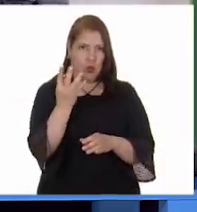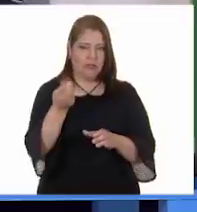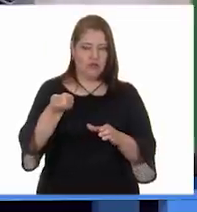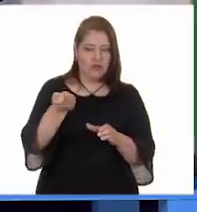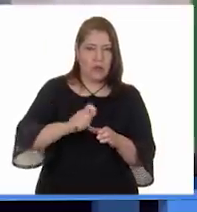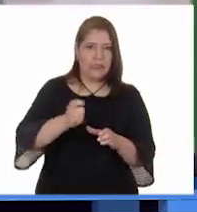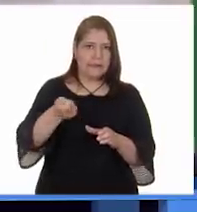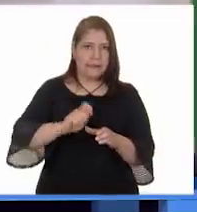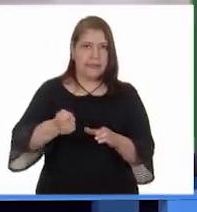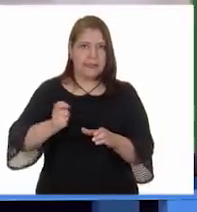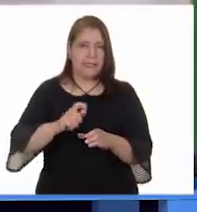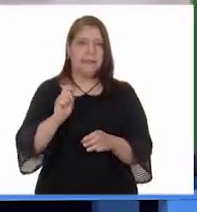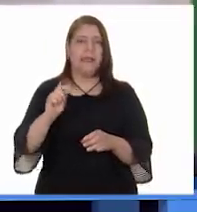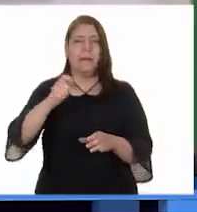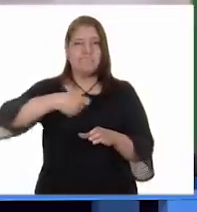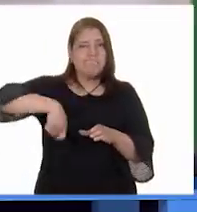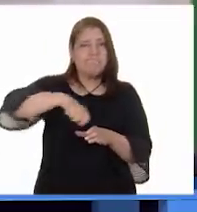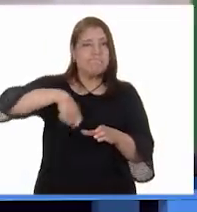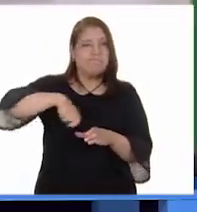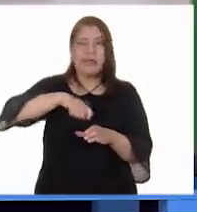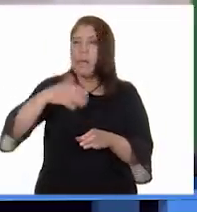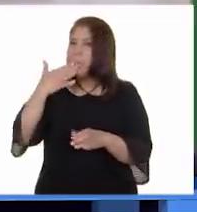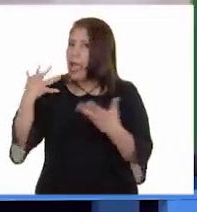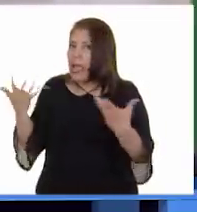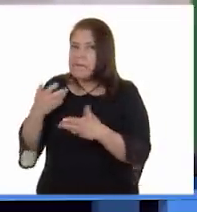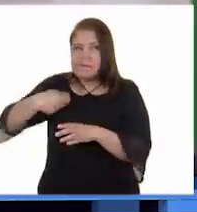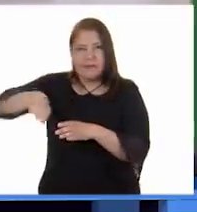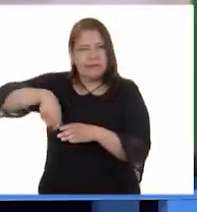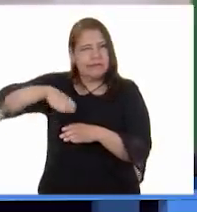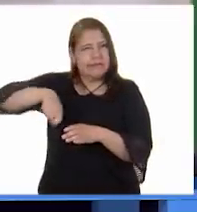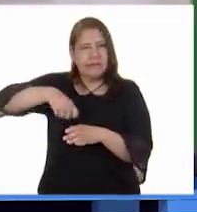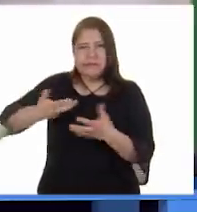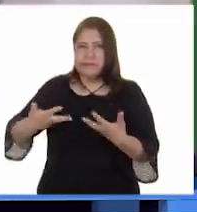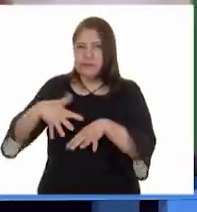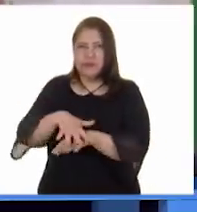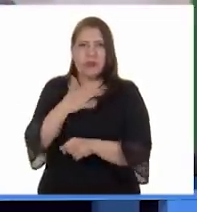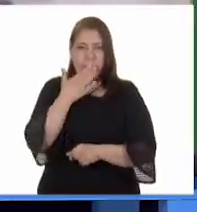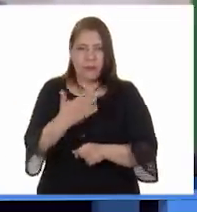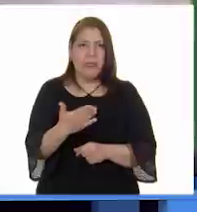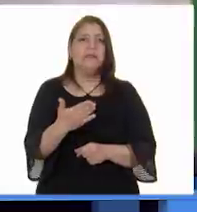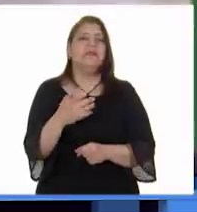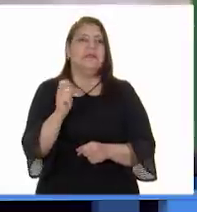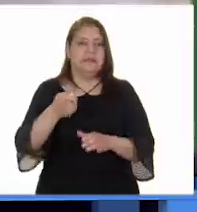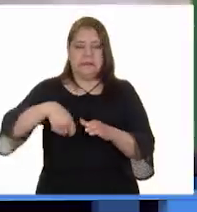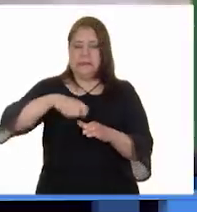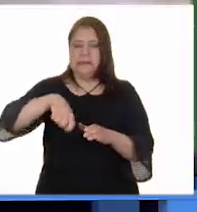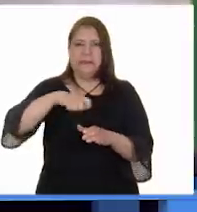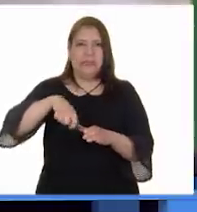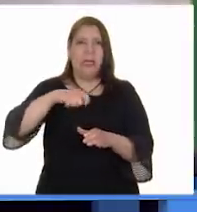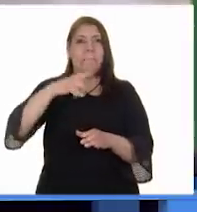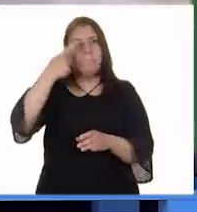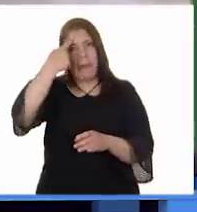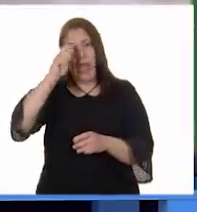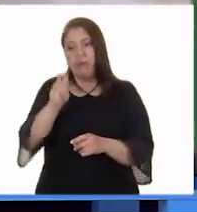Cuatro cucharadas. Y le vamos a revolver bien, bien, bien, bien, bien, bien, bien. Procuremos que ya no se vea tanto la